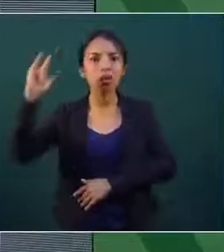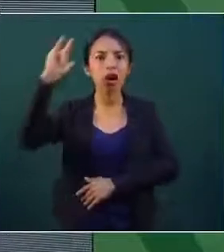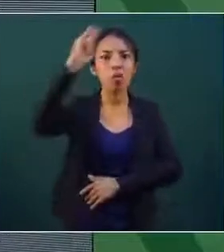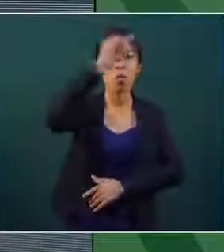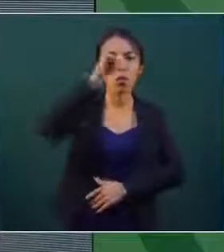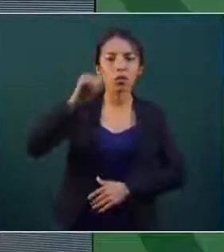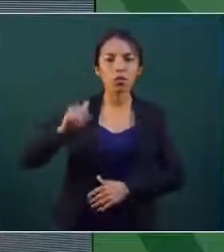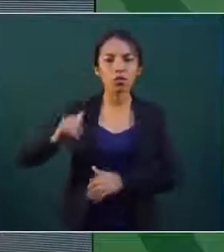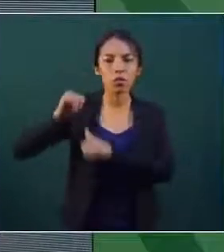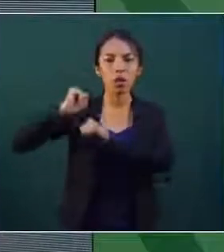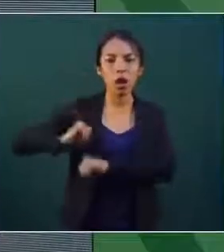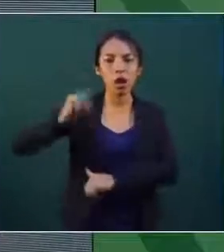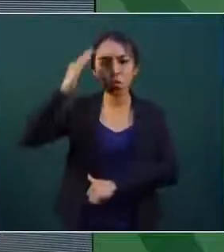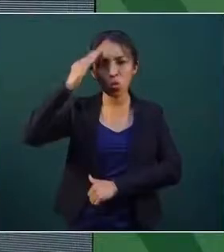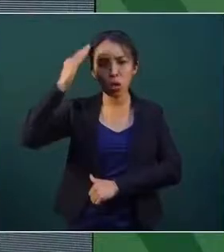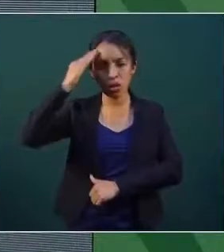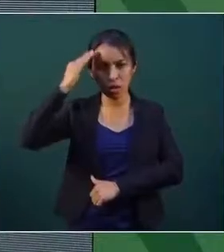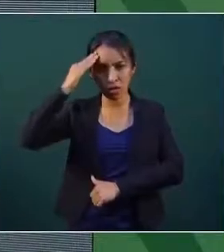de la Secretaría de la Defensa,